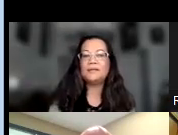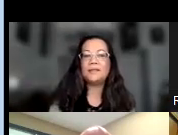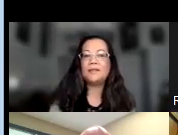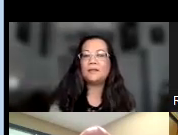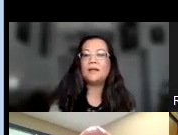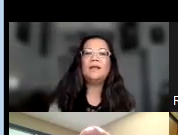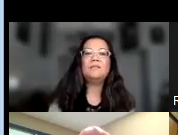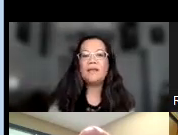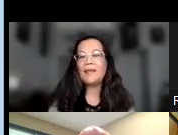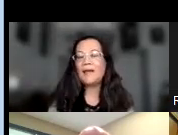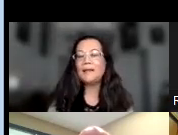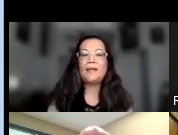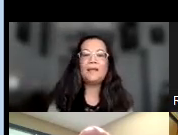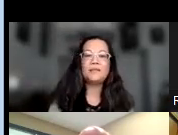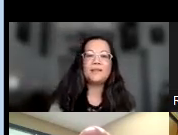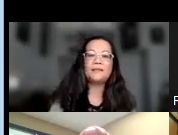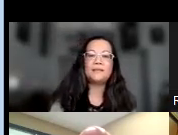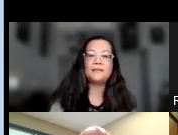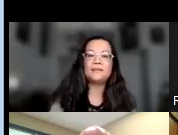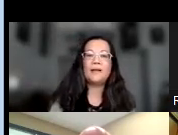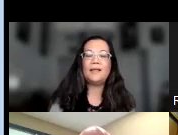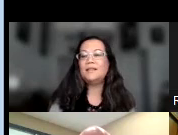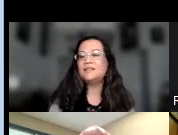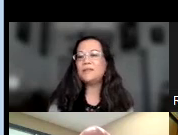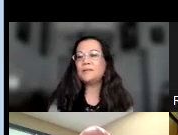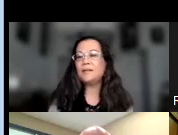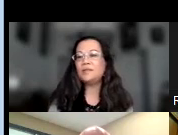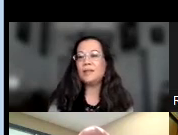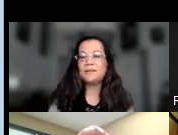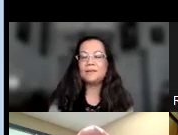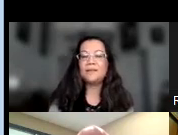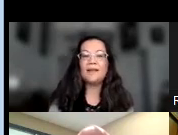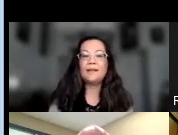para proporcionar todo el entrenamiento y medical